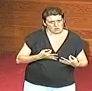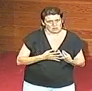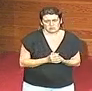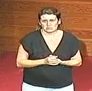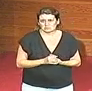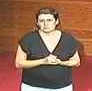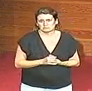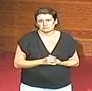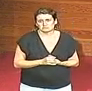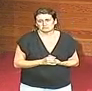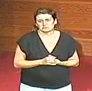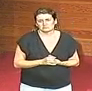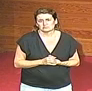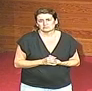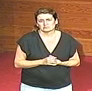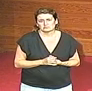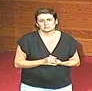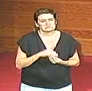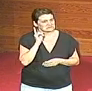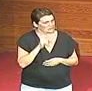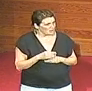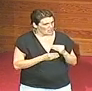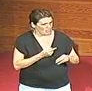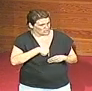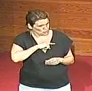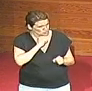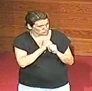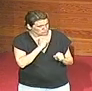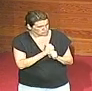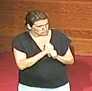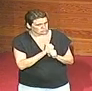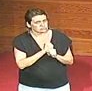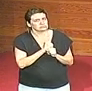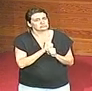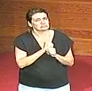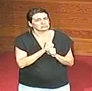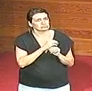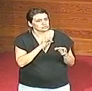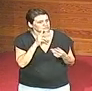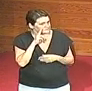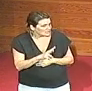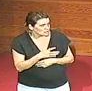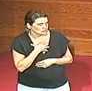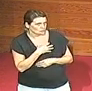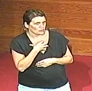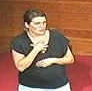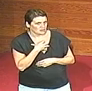pues también hacen que nuestra labor pues no se pueda ver.